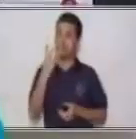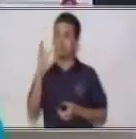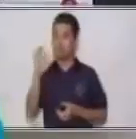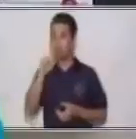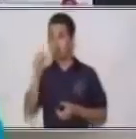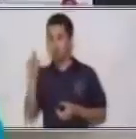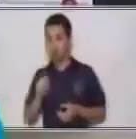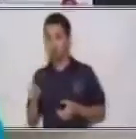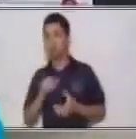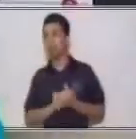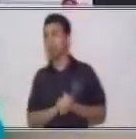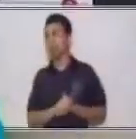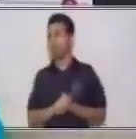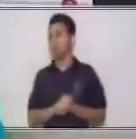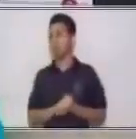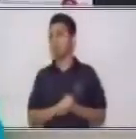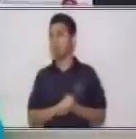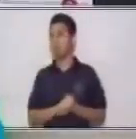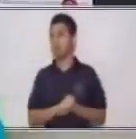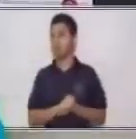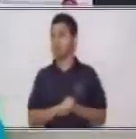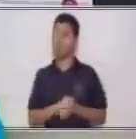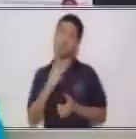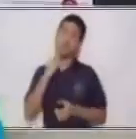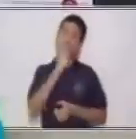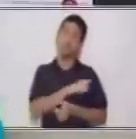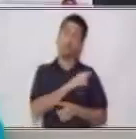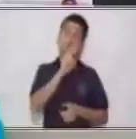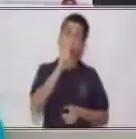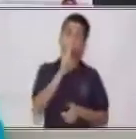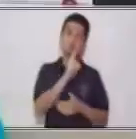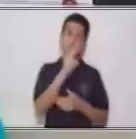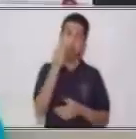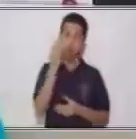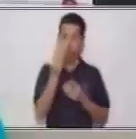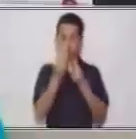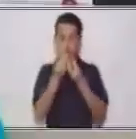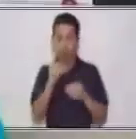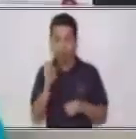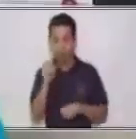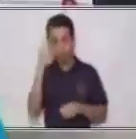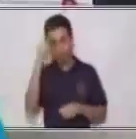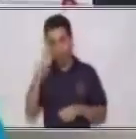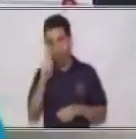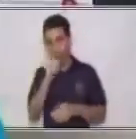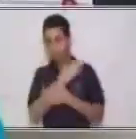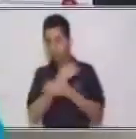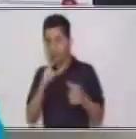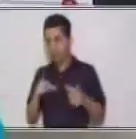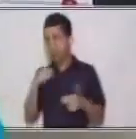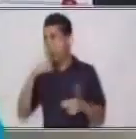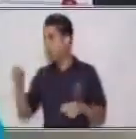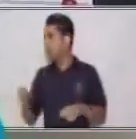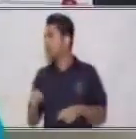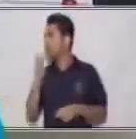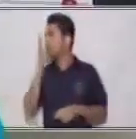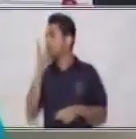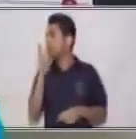onzas de pasas. Si son 2 huevos en un pastel, en 3 pasteles son 6